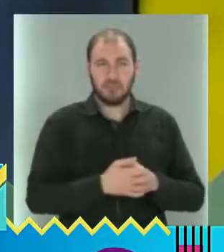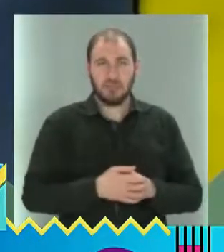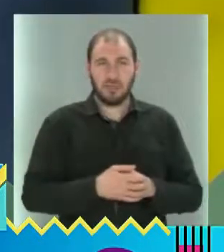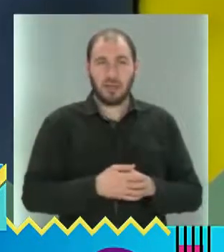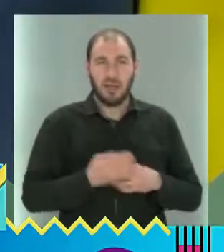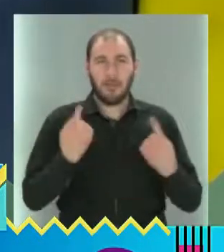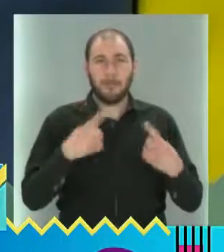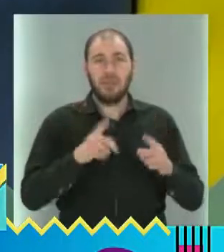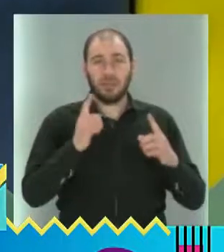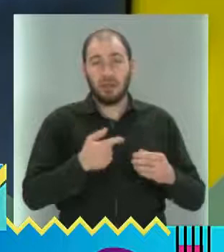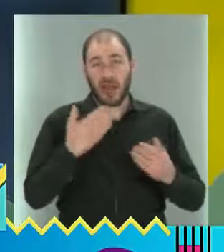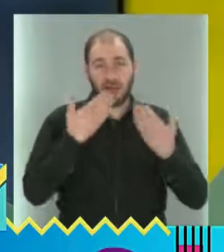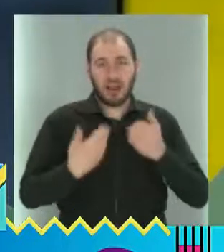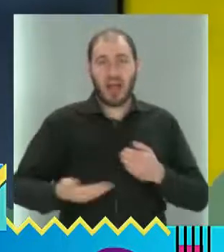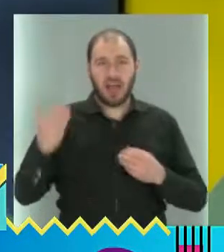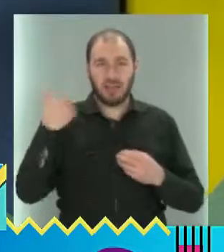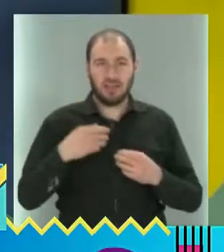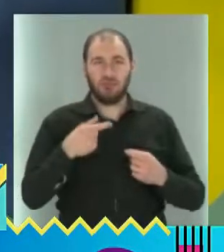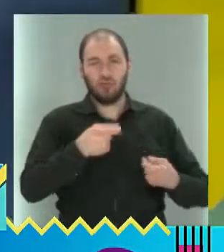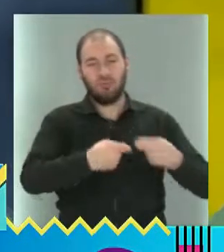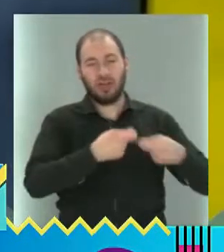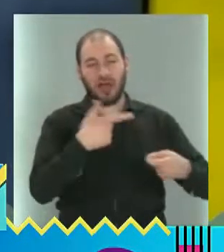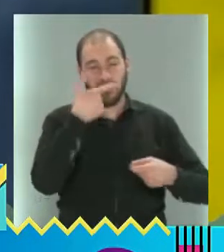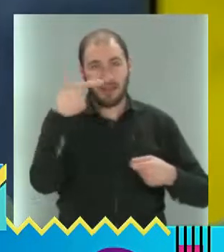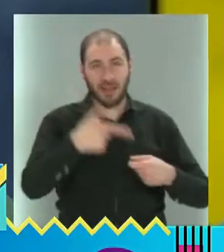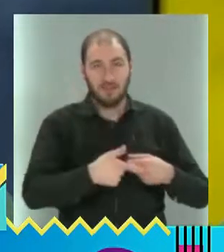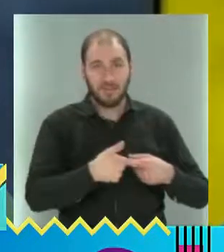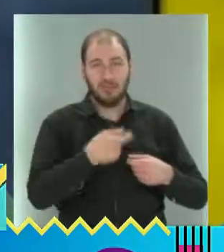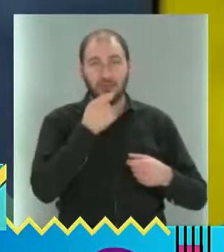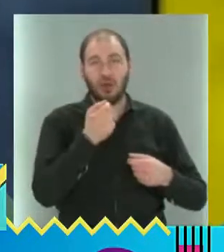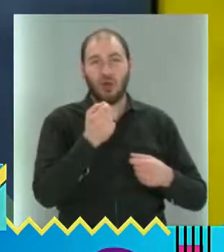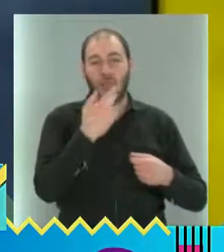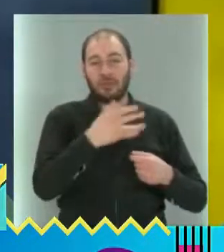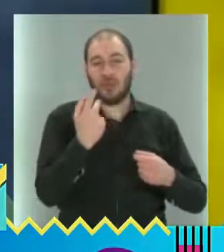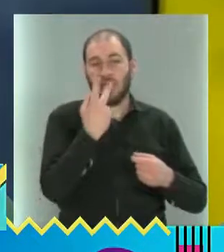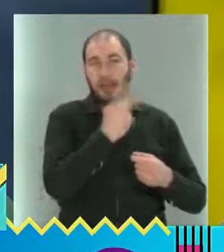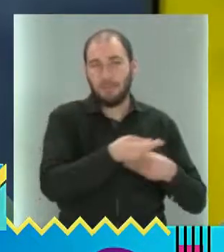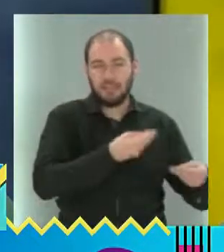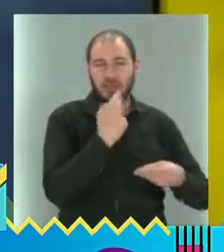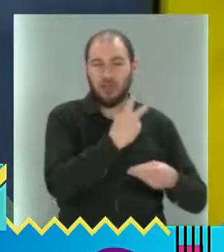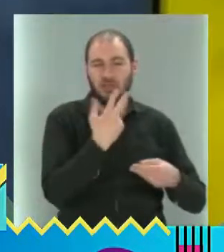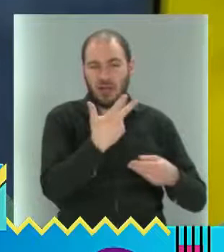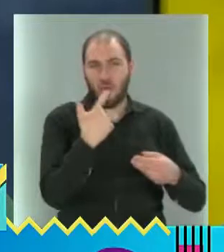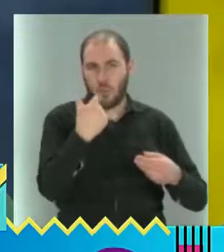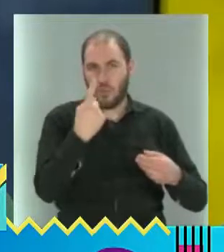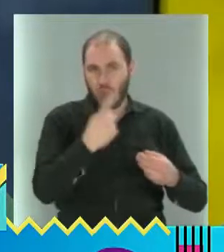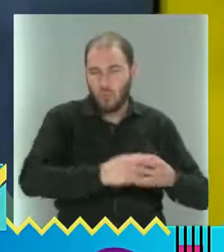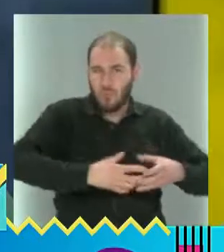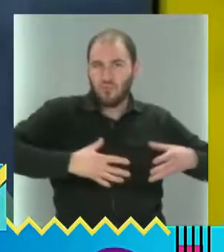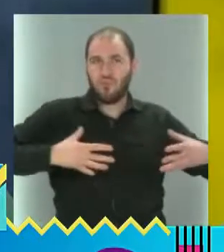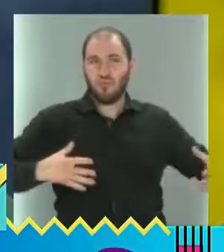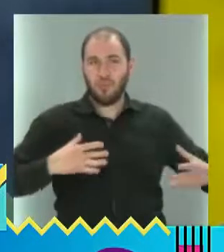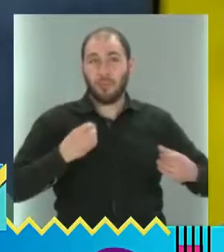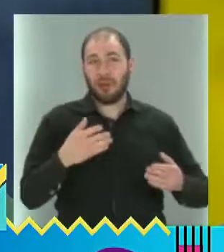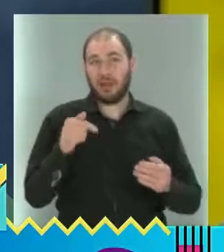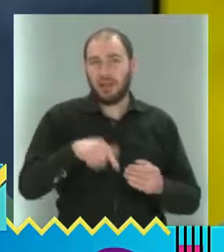que también se discutió en su momento, ¿no? O sea, hablar del mercado de los combustibles, cuando vos tenés dos o tres jugadores grandes y uno especialmente grande, es medio relativo porque la